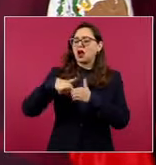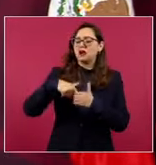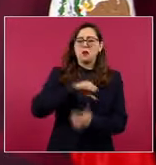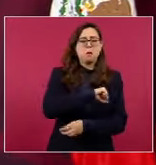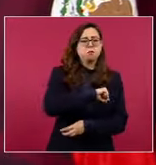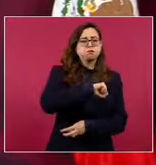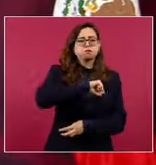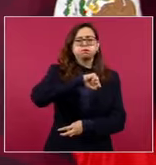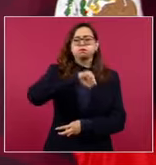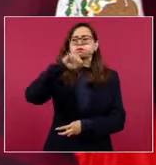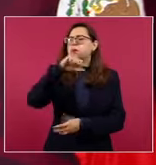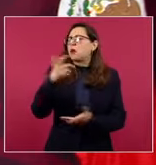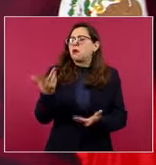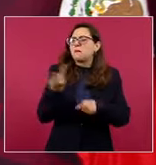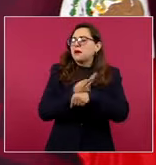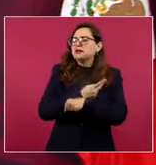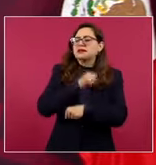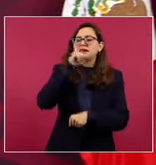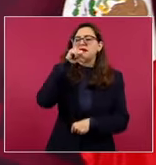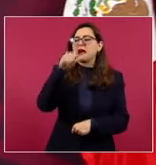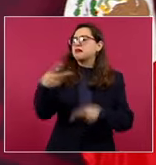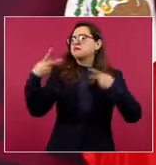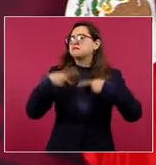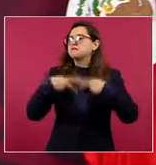no usaba gasolina.